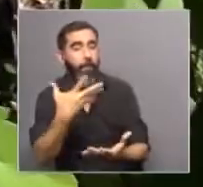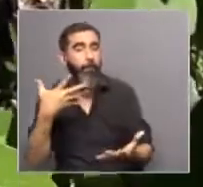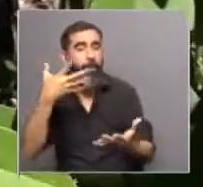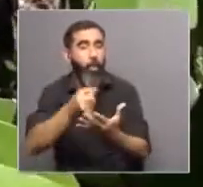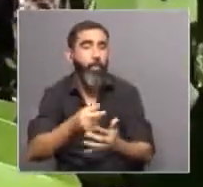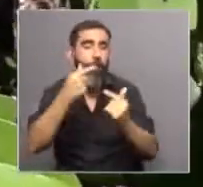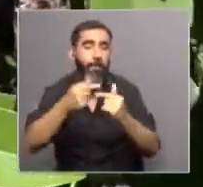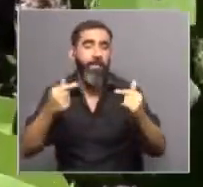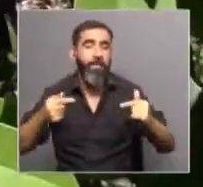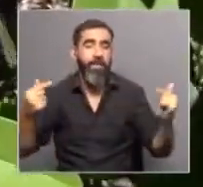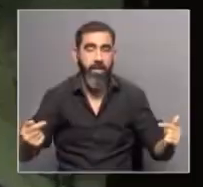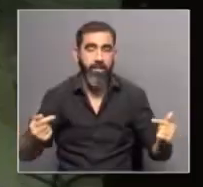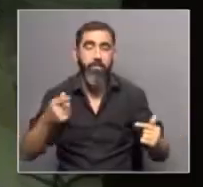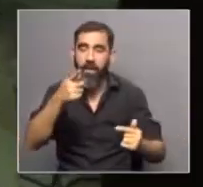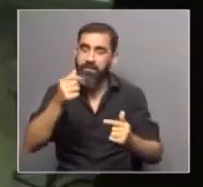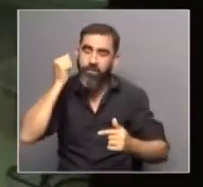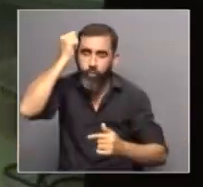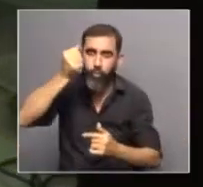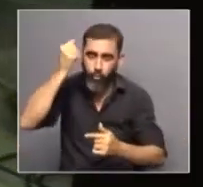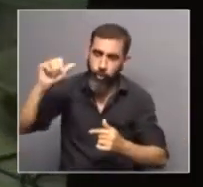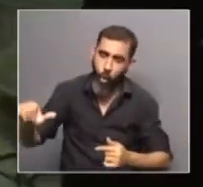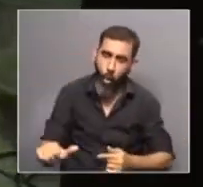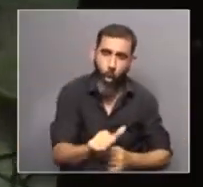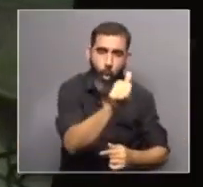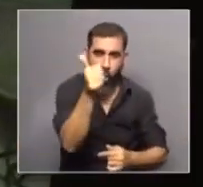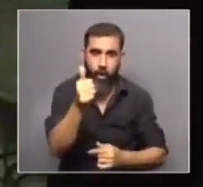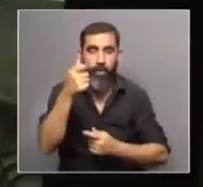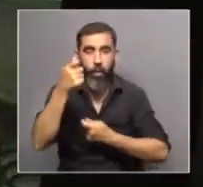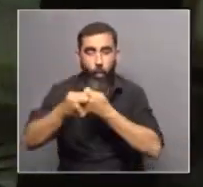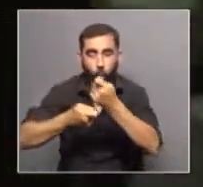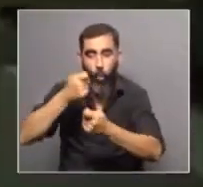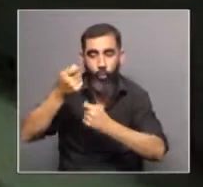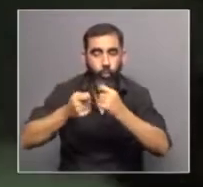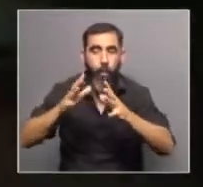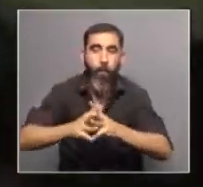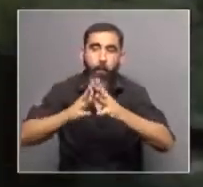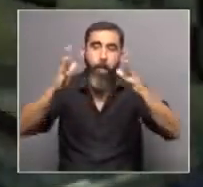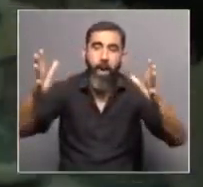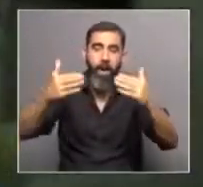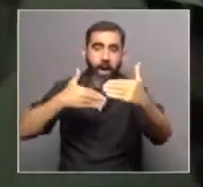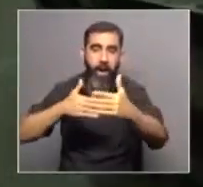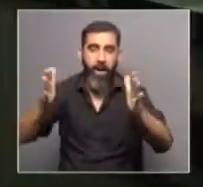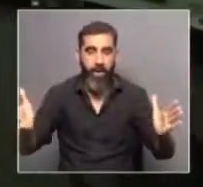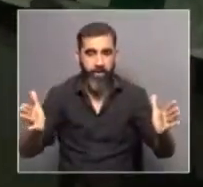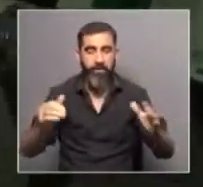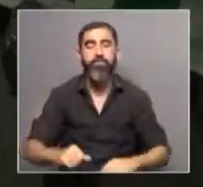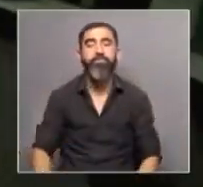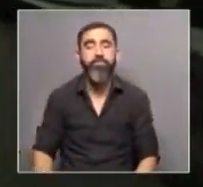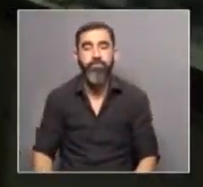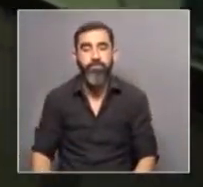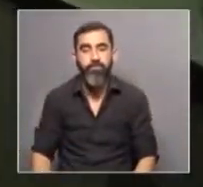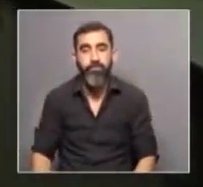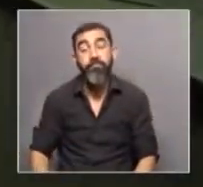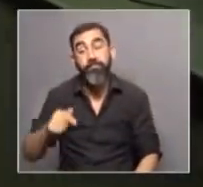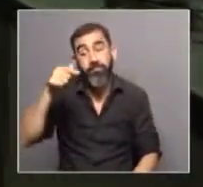los materiales para cumplir ese sueño que es el de construir un panel más grande, pero bueno, para que puedas llegar a ese sueño.